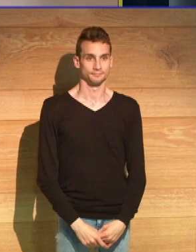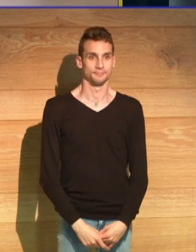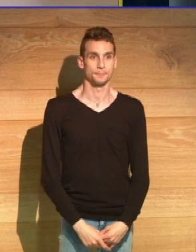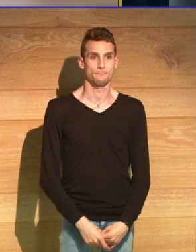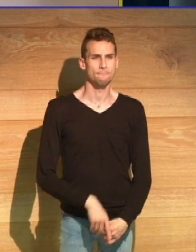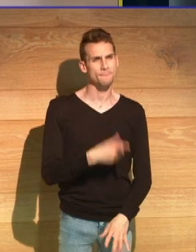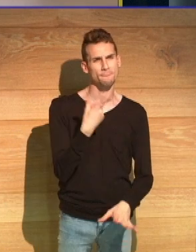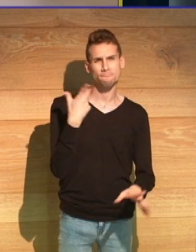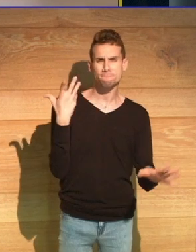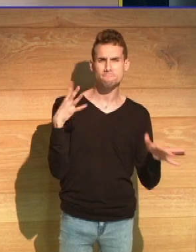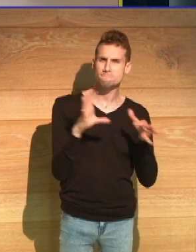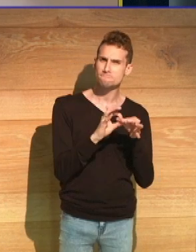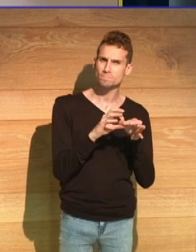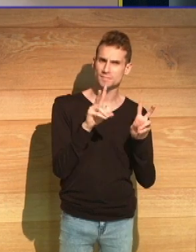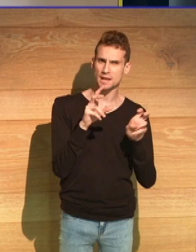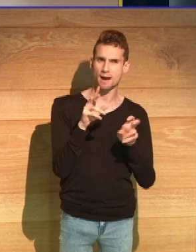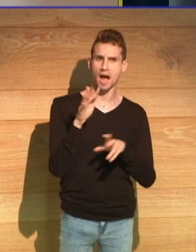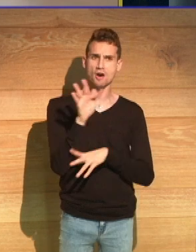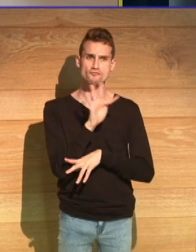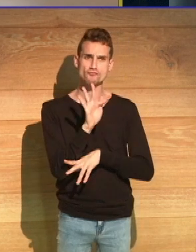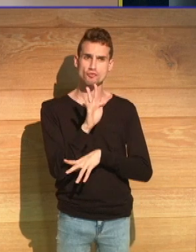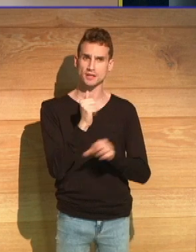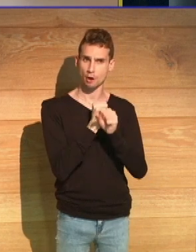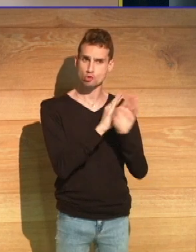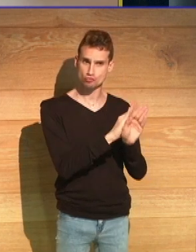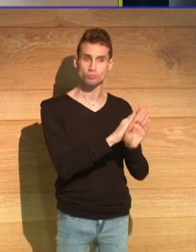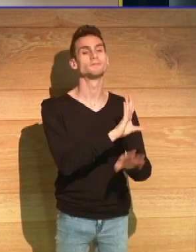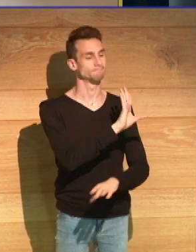¿Te referidas al trabajo de Fuller? Eso es. O a su influencia? Sí.